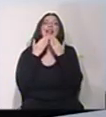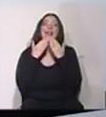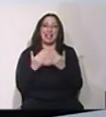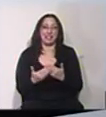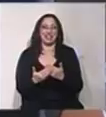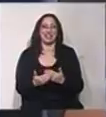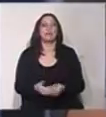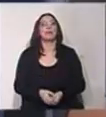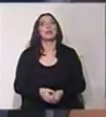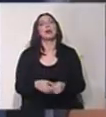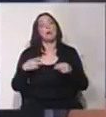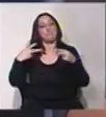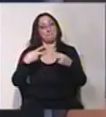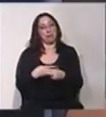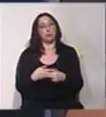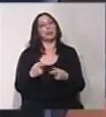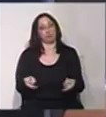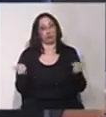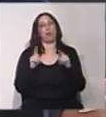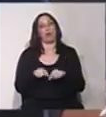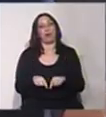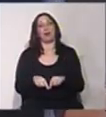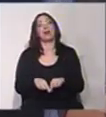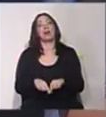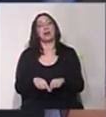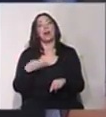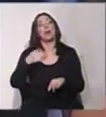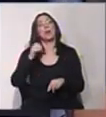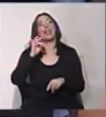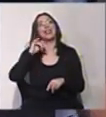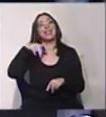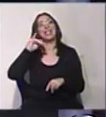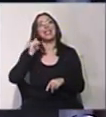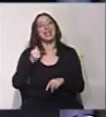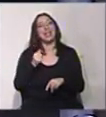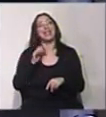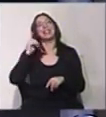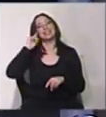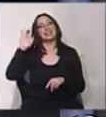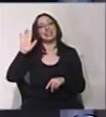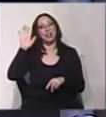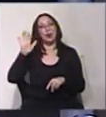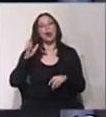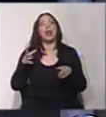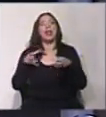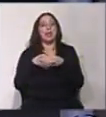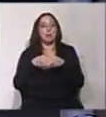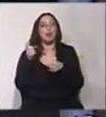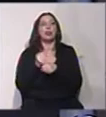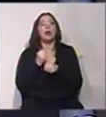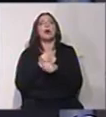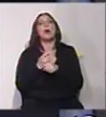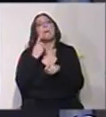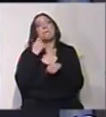gracias. Señores, hacemos una pausa. Ya venimos. Viene Marilén Bettini, que es magíster en psicología y parte del equipo de trabajo sobre prevención